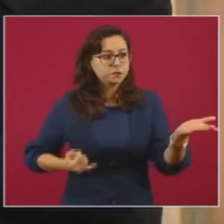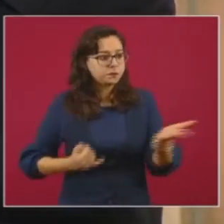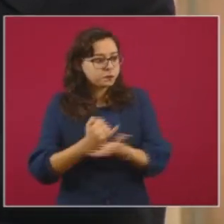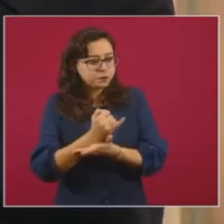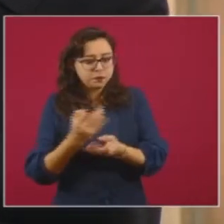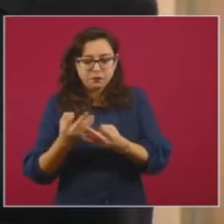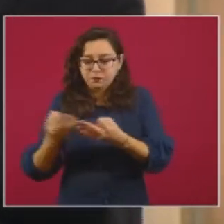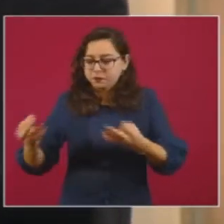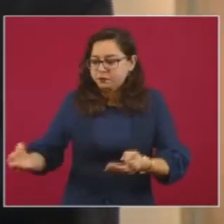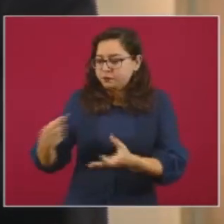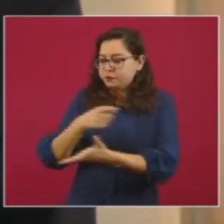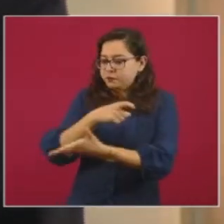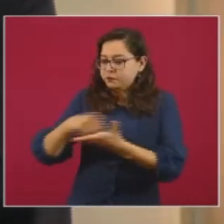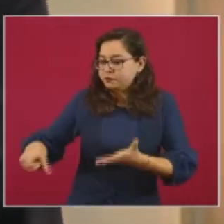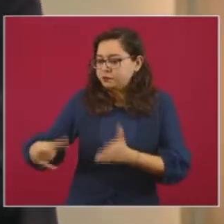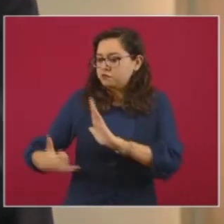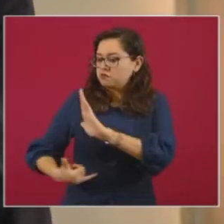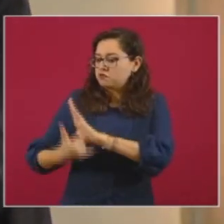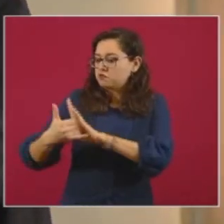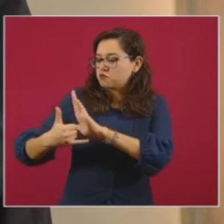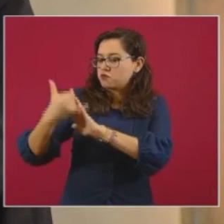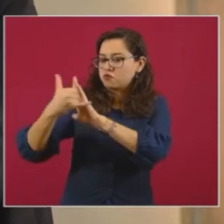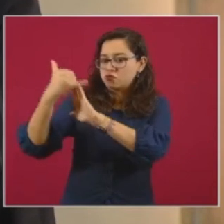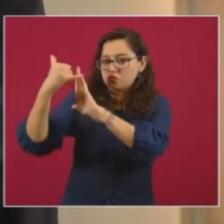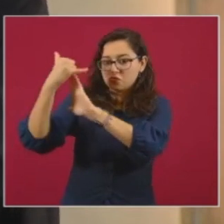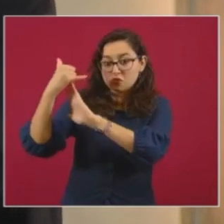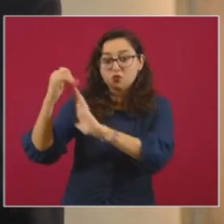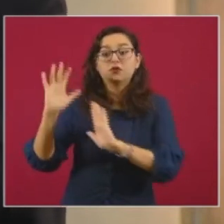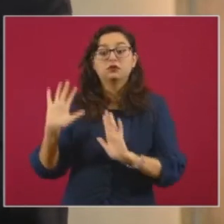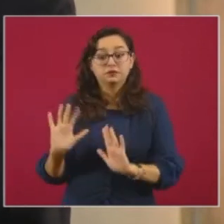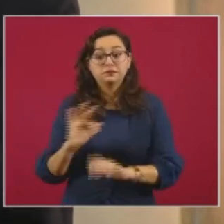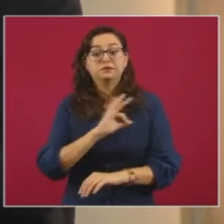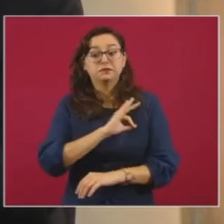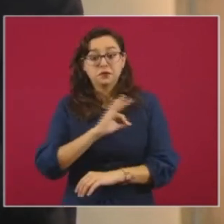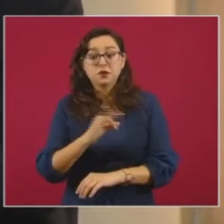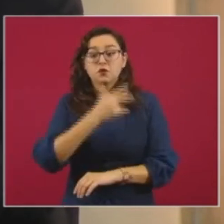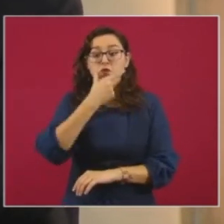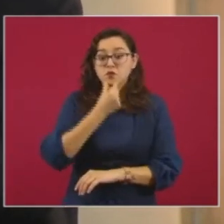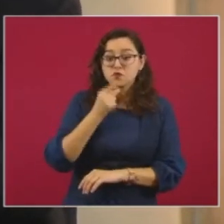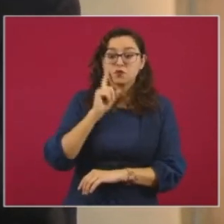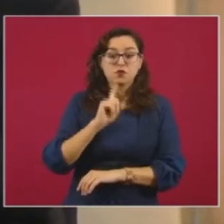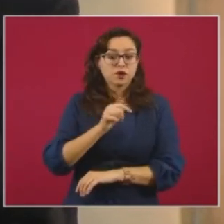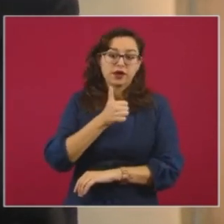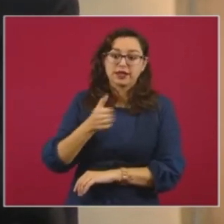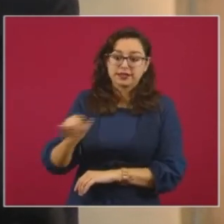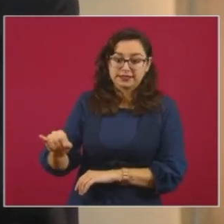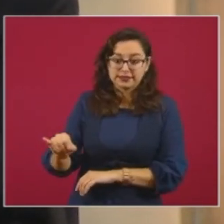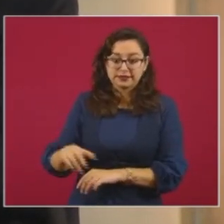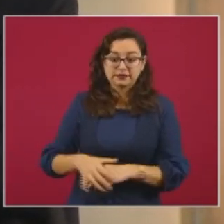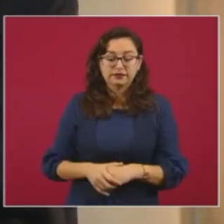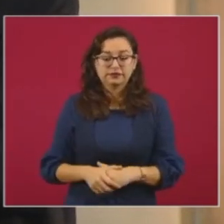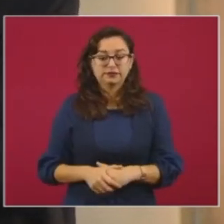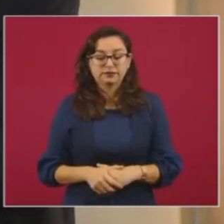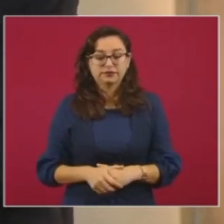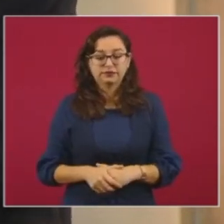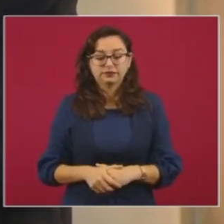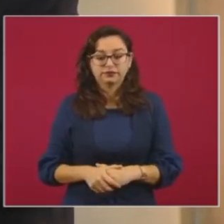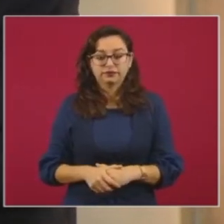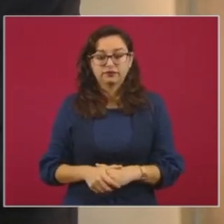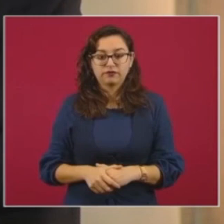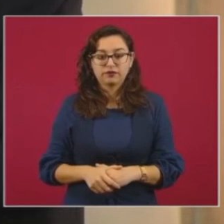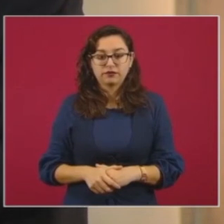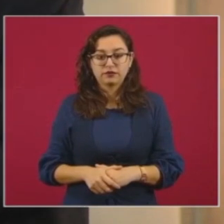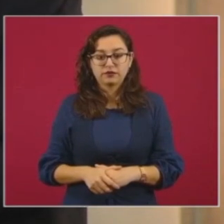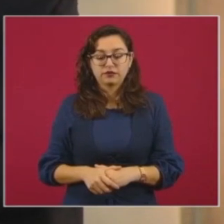y él hacer su casa, la trabajadora, el trabajador, que pueda comprar